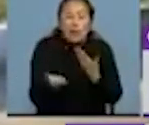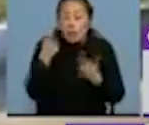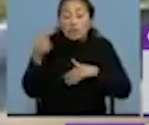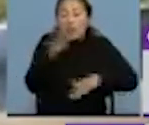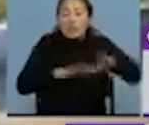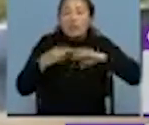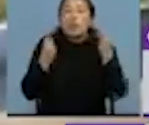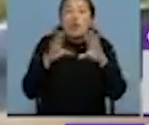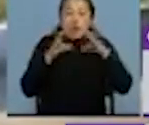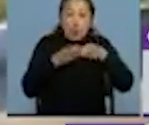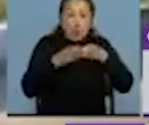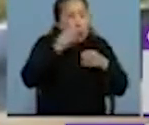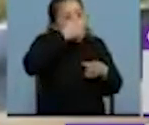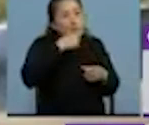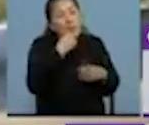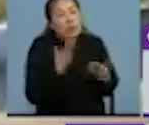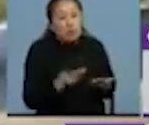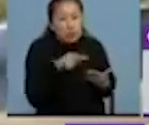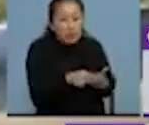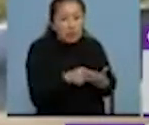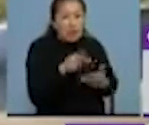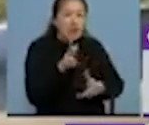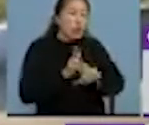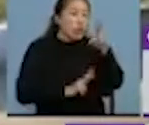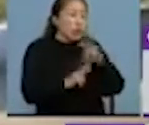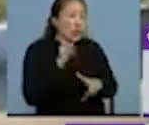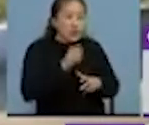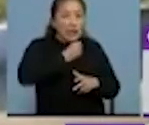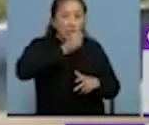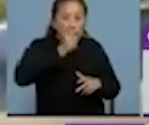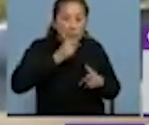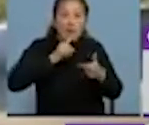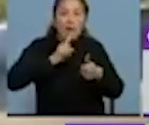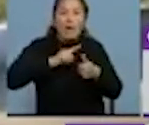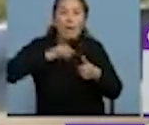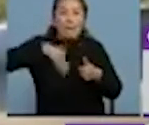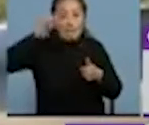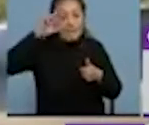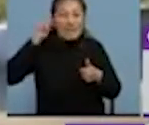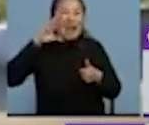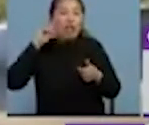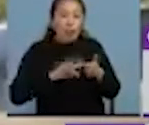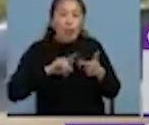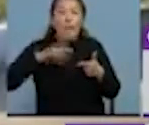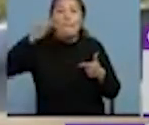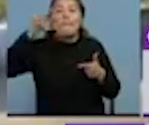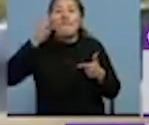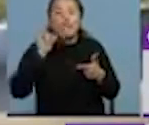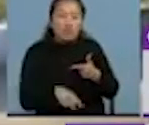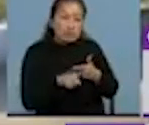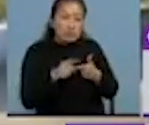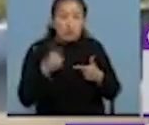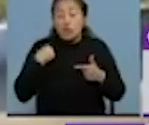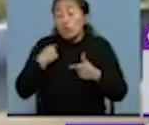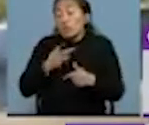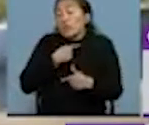si conferencia. Sí, y lo último que le pregunto, me dicen que la conferencia va a dar Mercado. ¿Y Pavón, puede ser? Sí, yo estaba esperando ingresar para que